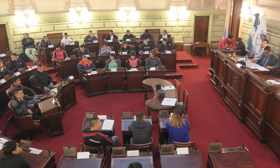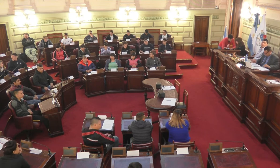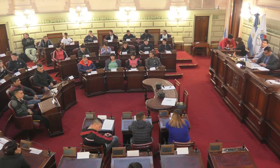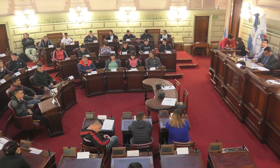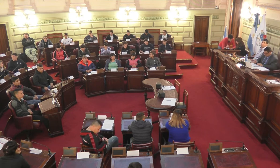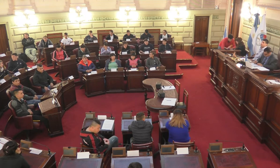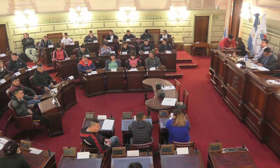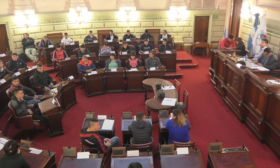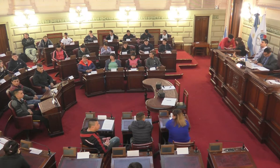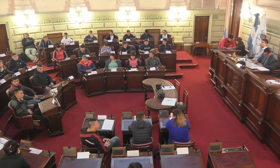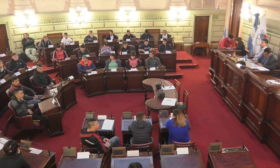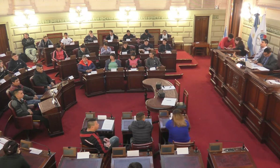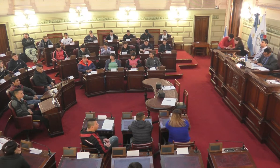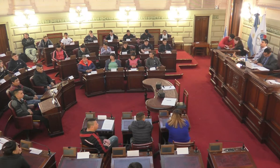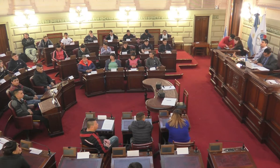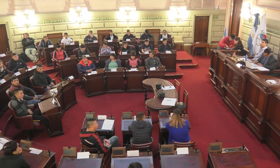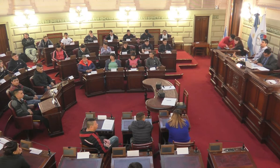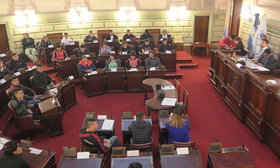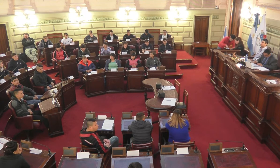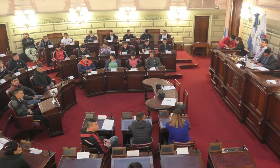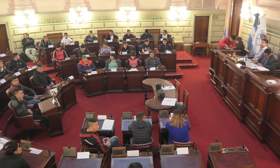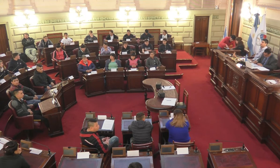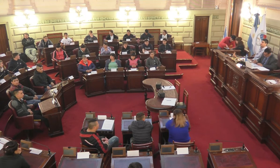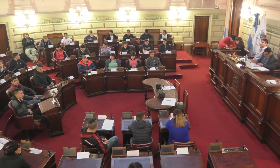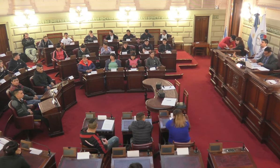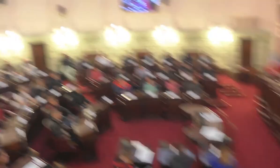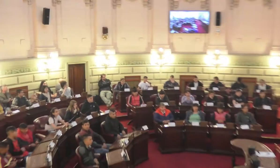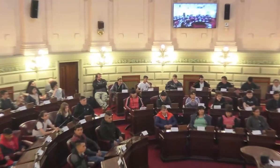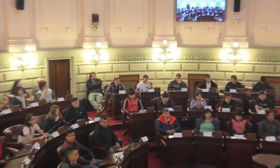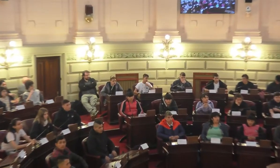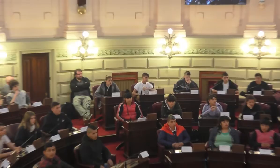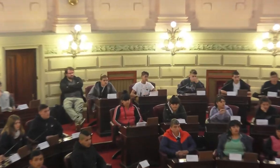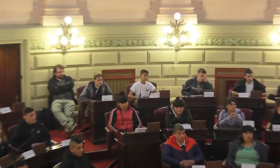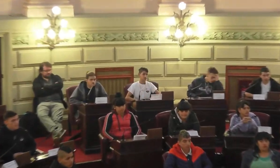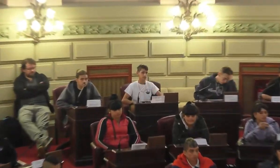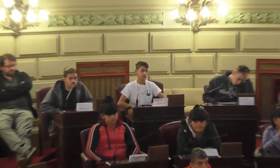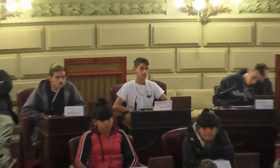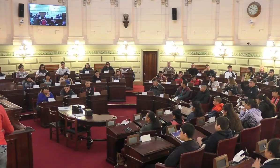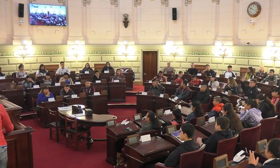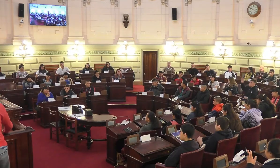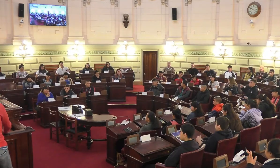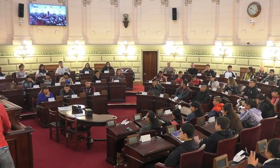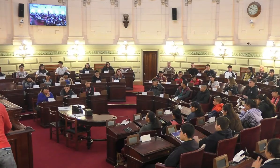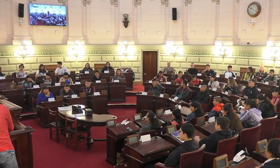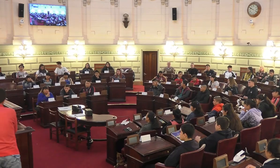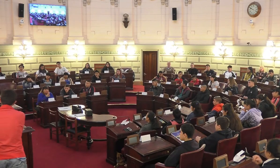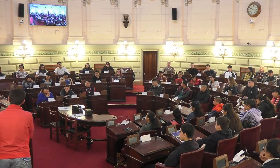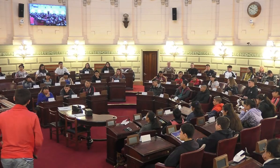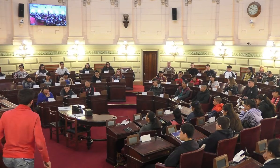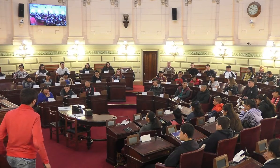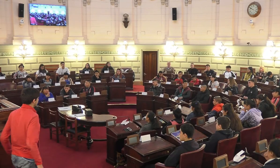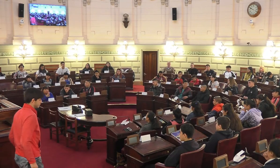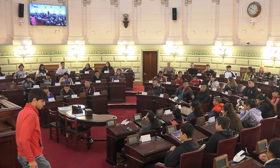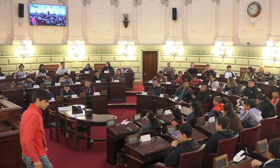Santiago Bustos, Ignacio Cerruti, Juan Manuel Díaz,